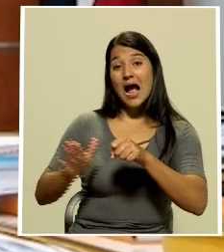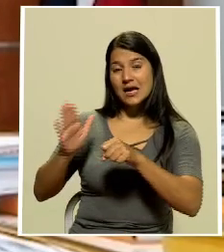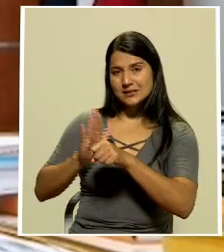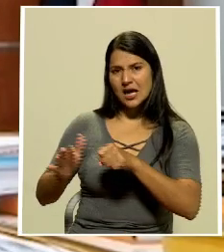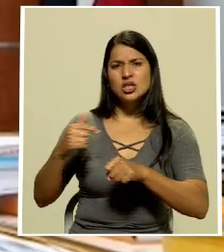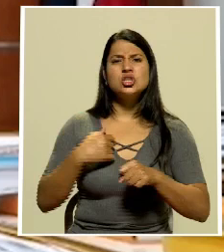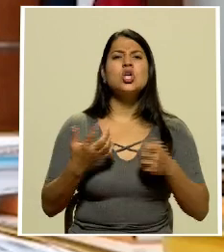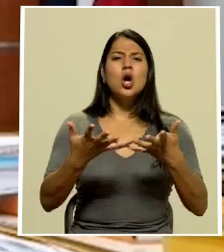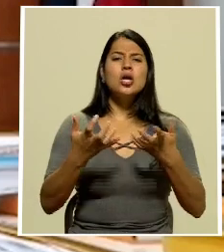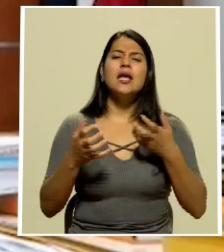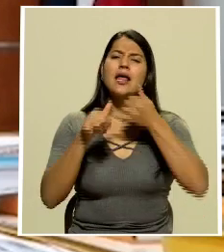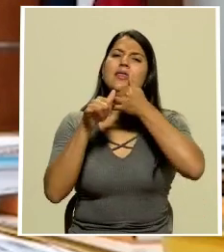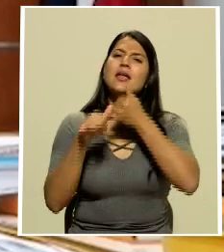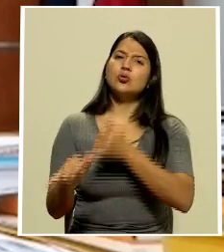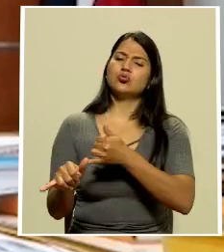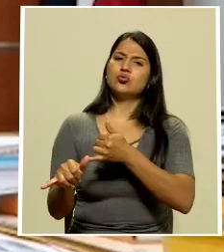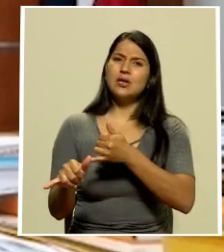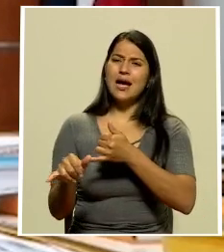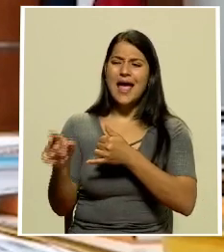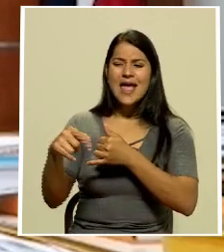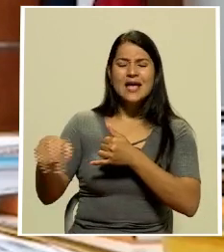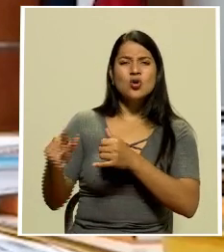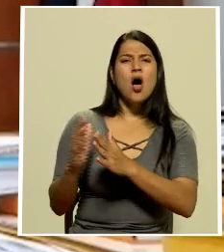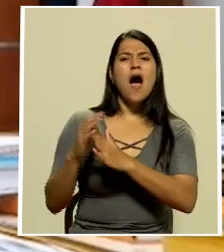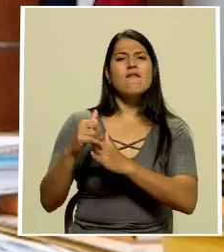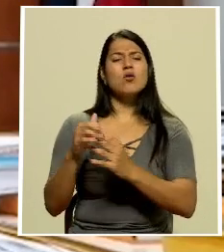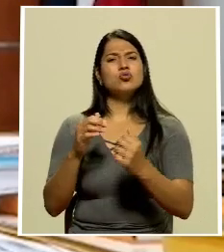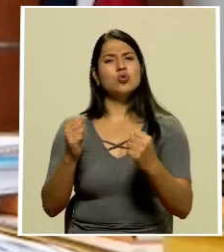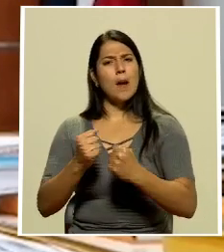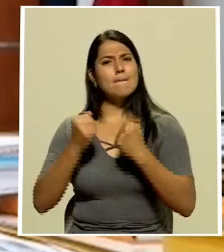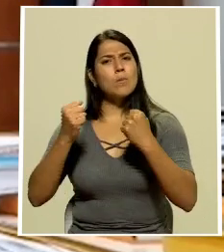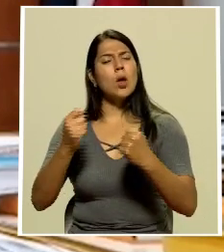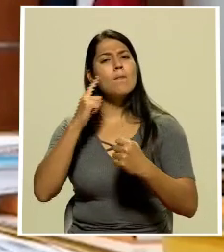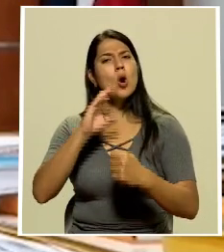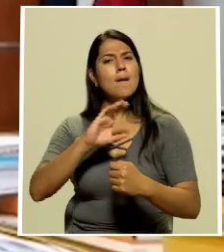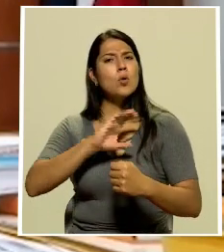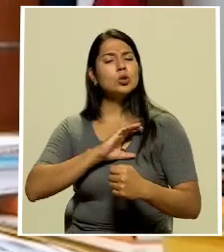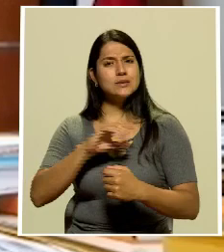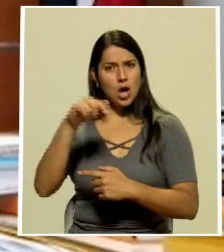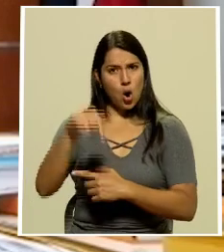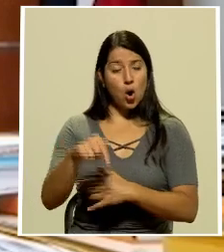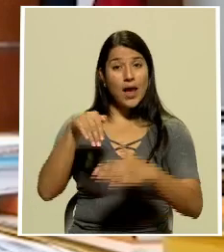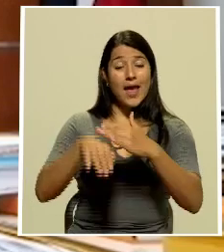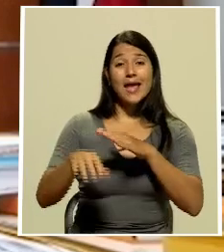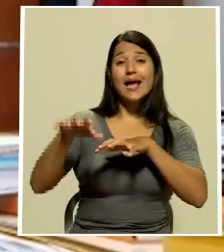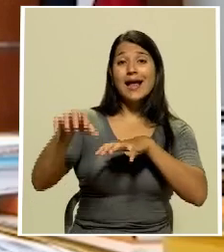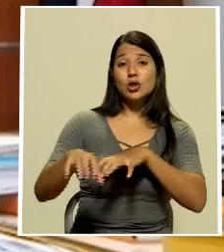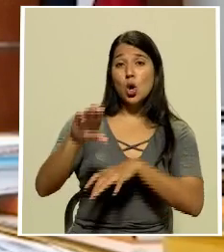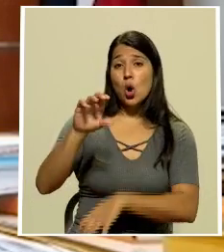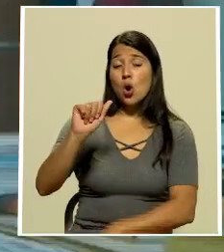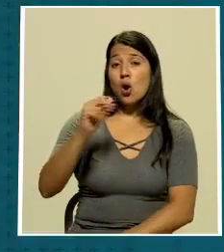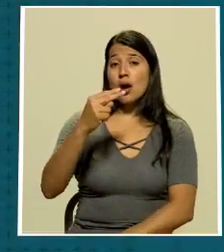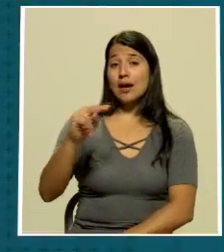que considero que es un abuso de poder de parte de fuerzas públicas el día de hoy en el cantón de